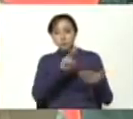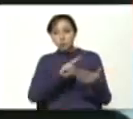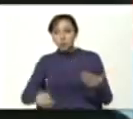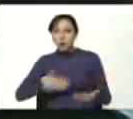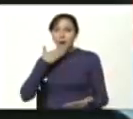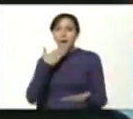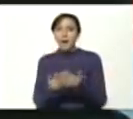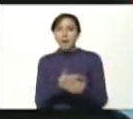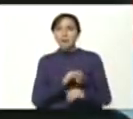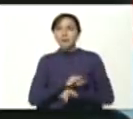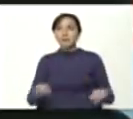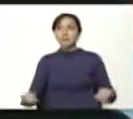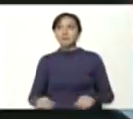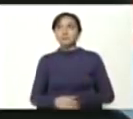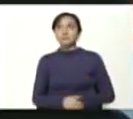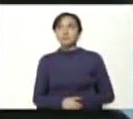gracias.